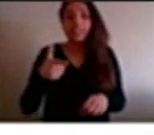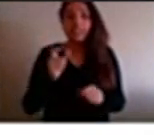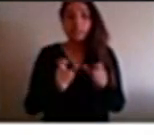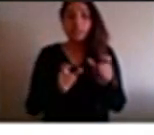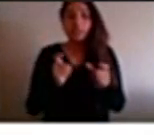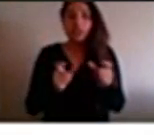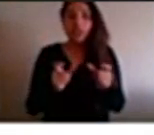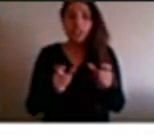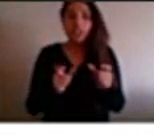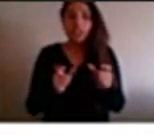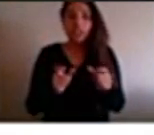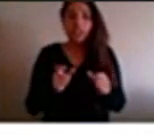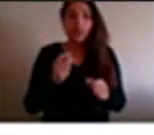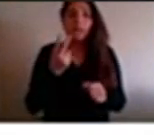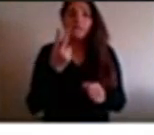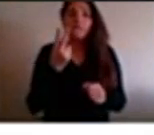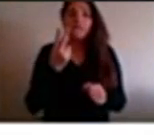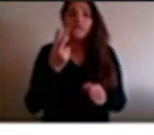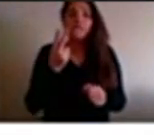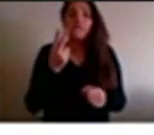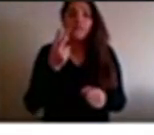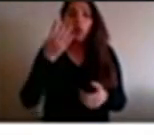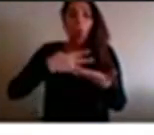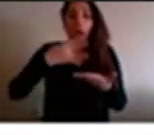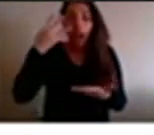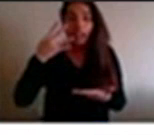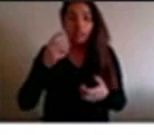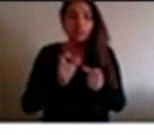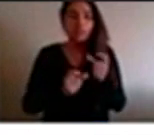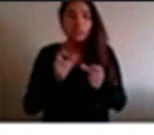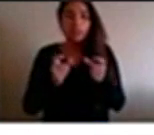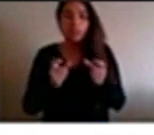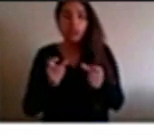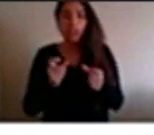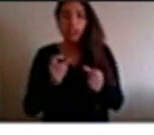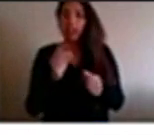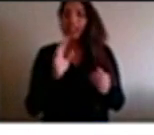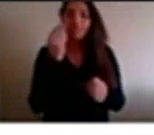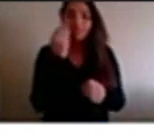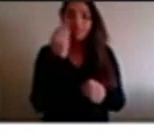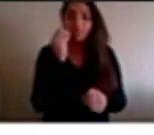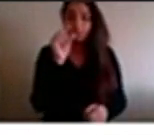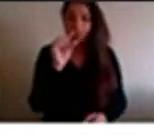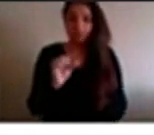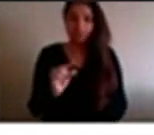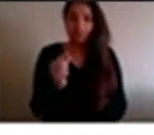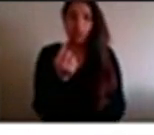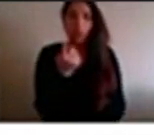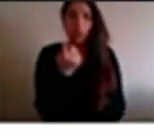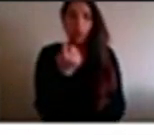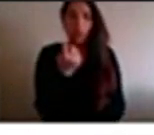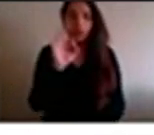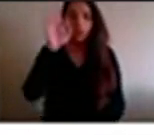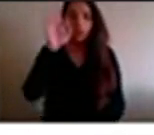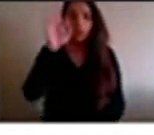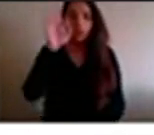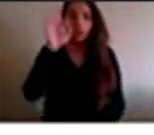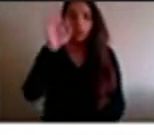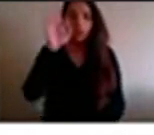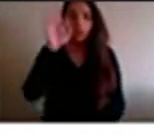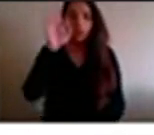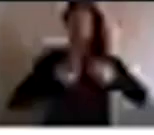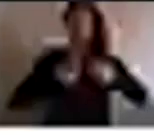4.367 personas con discapacidad. Entonces, apenas un 11% de entidades públicas han reportado, y según el